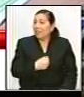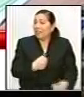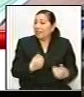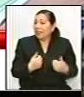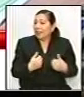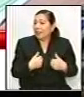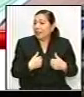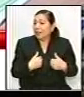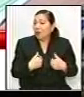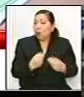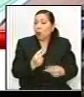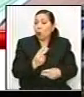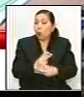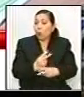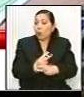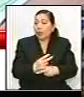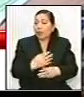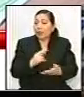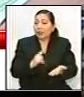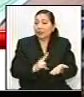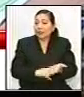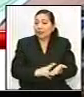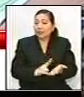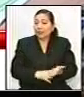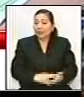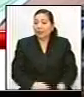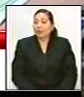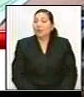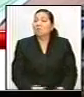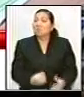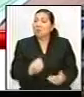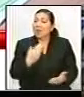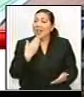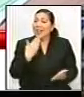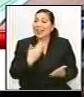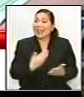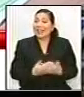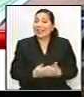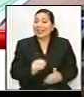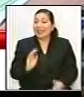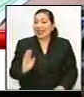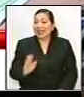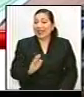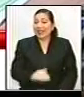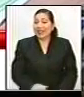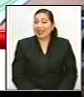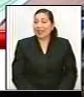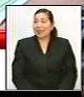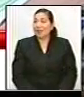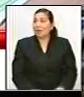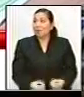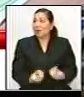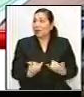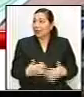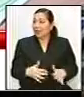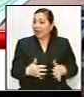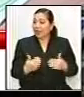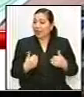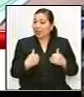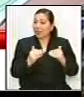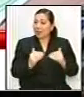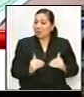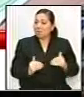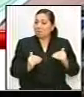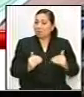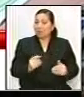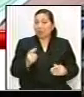un centro de prevención de salud, y yo estoy muy agradecida de ellos, porque ellos se atienden a los adultos